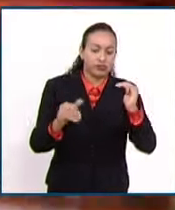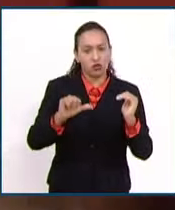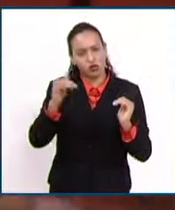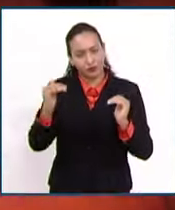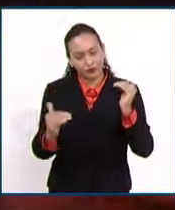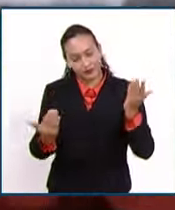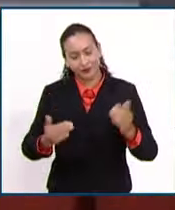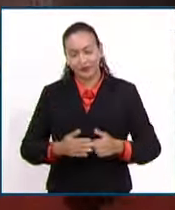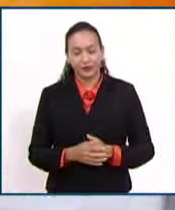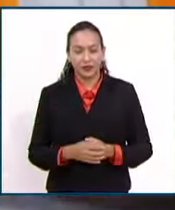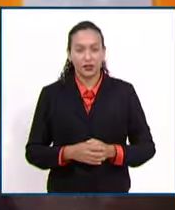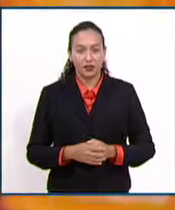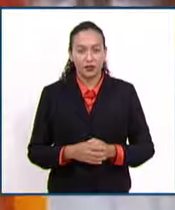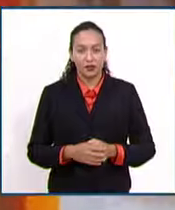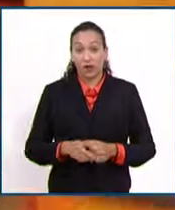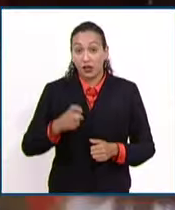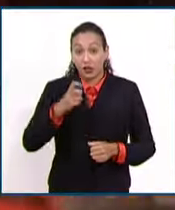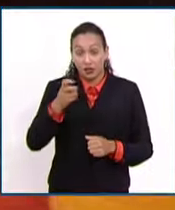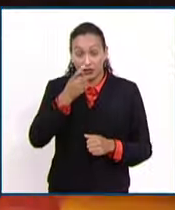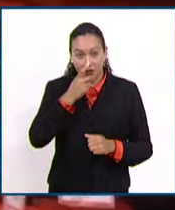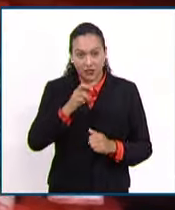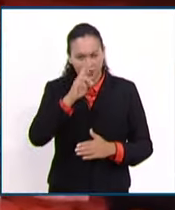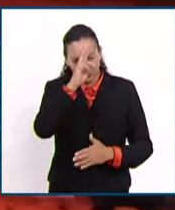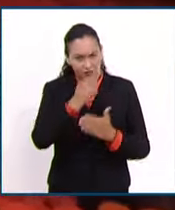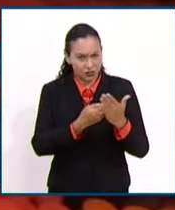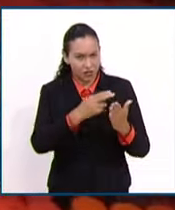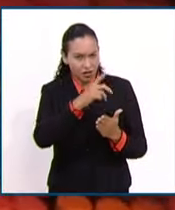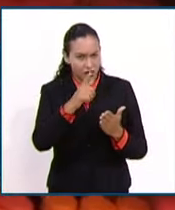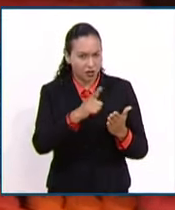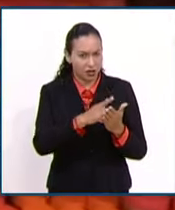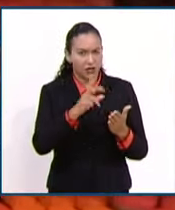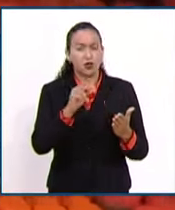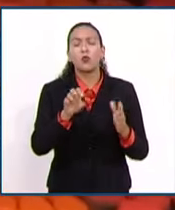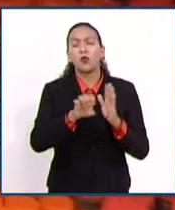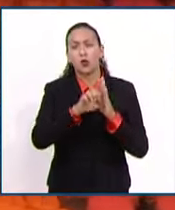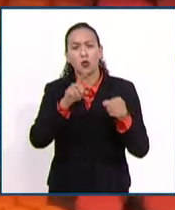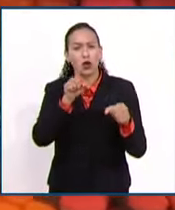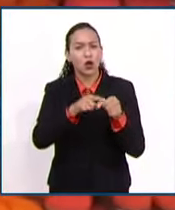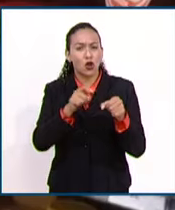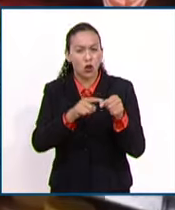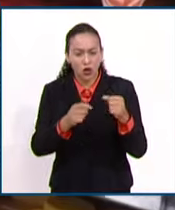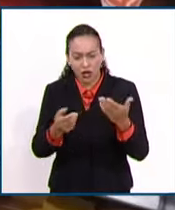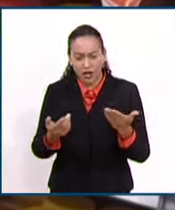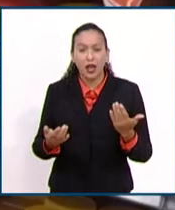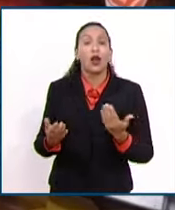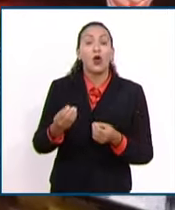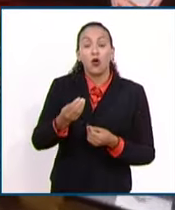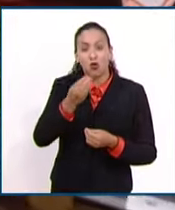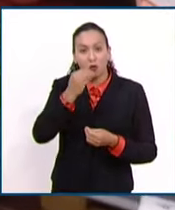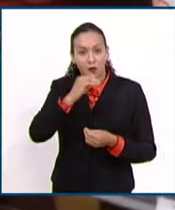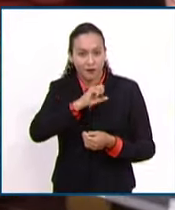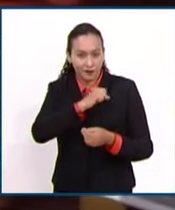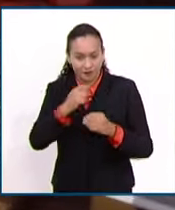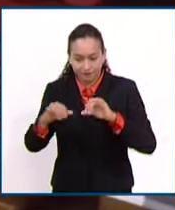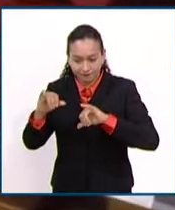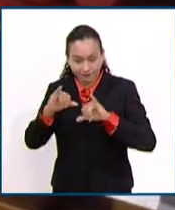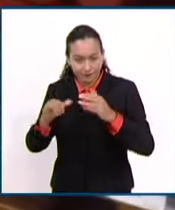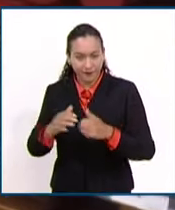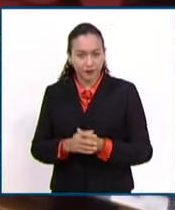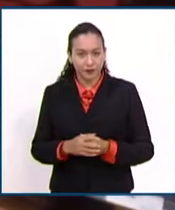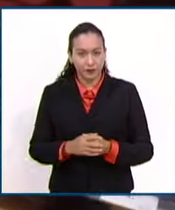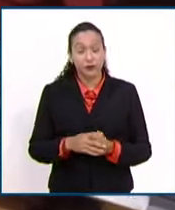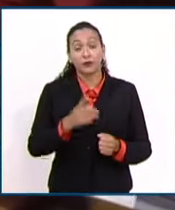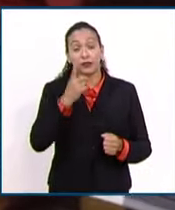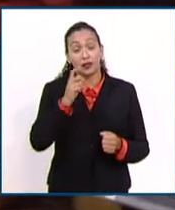Explicó que la NOM no viola el principio de igualdad respecto de los edulcorantes frente a los nutrimentos críticos. El Pleno también rechazó